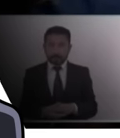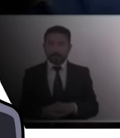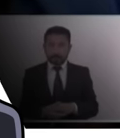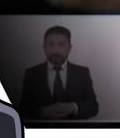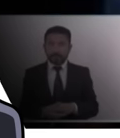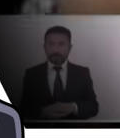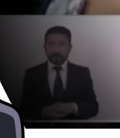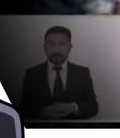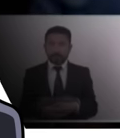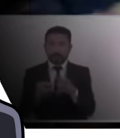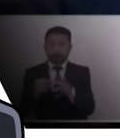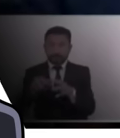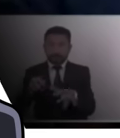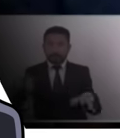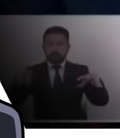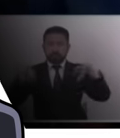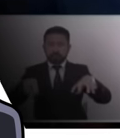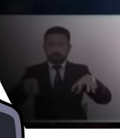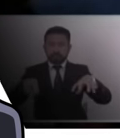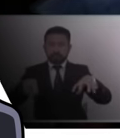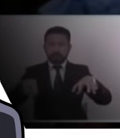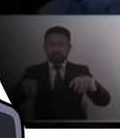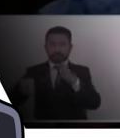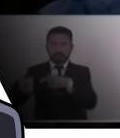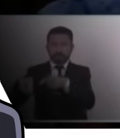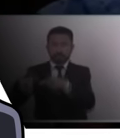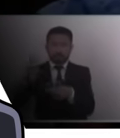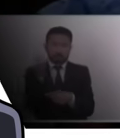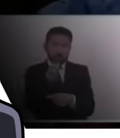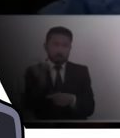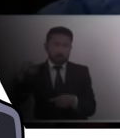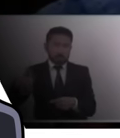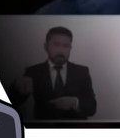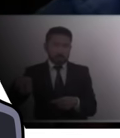sea, una gran parte aquí de este lado, una partecita por allá.